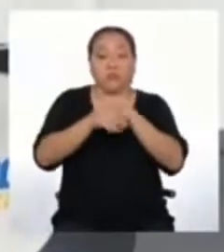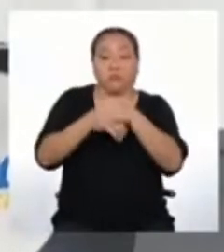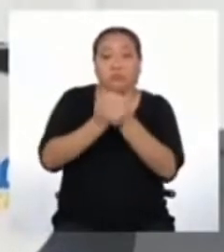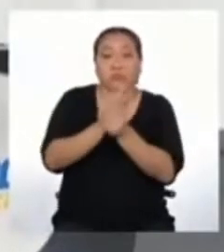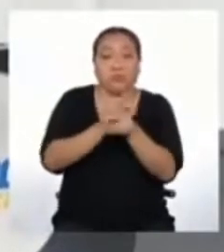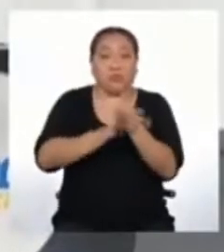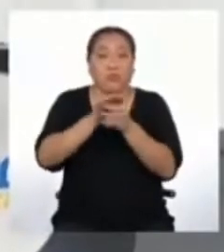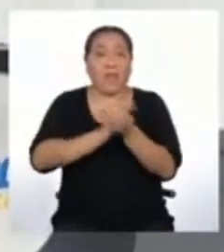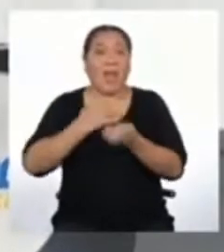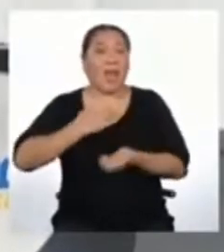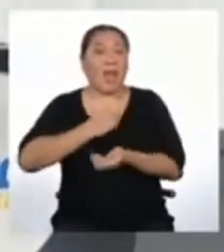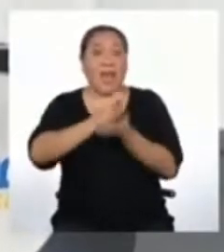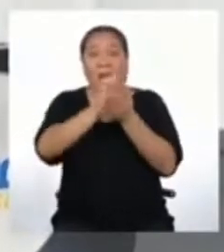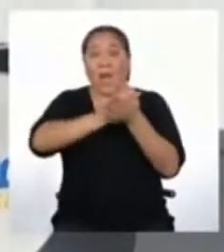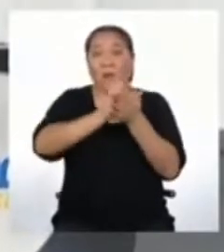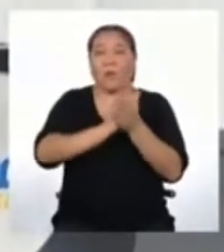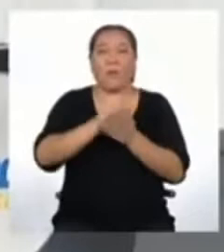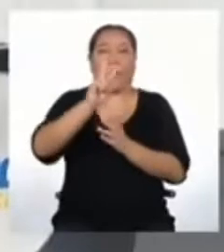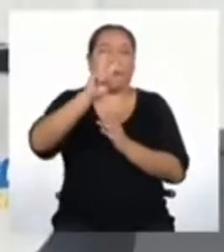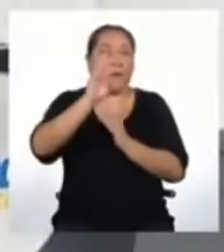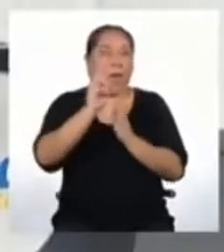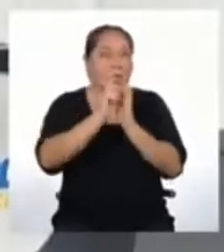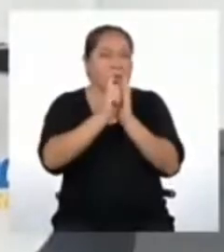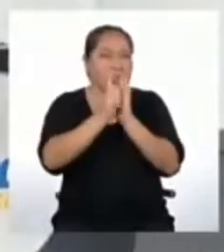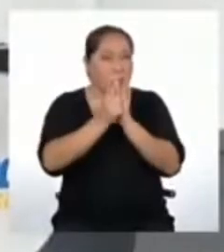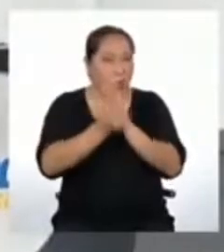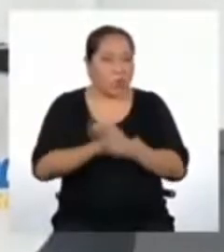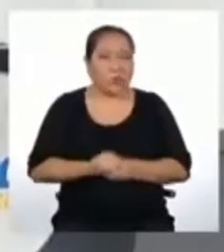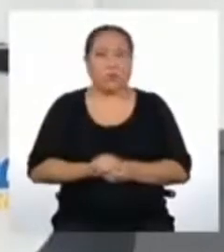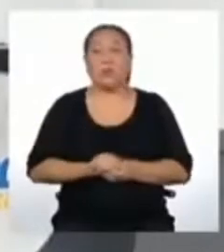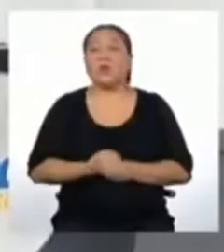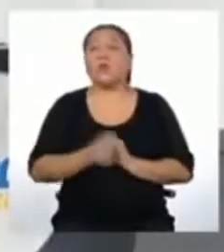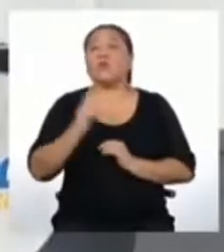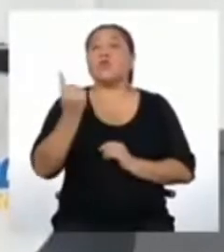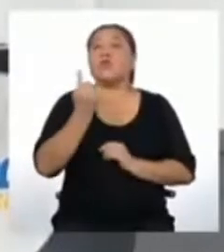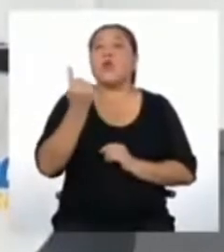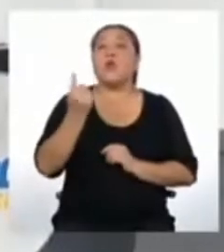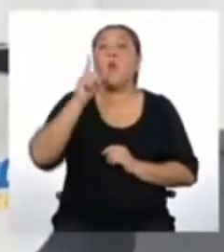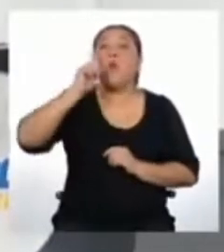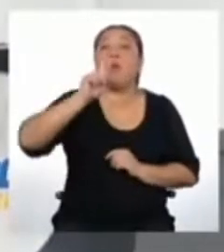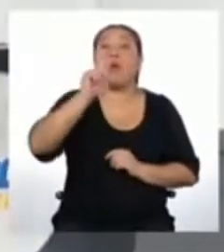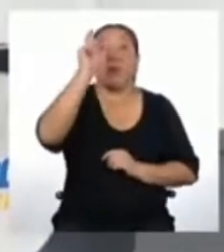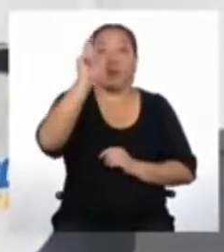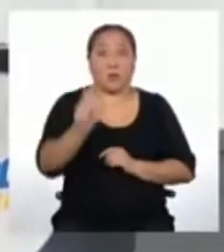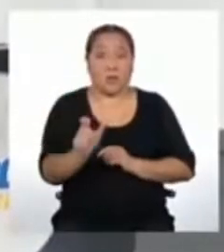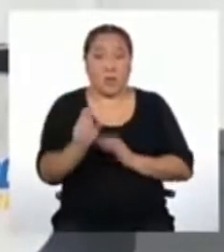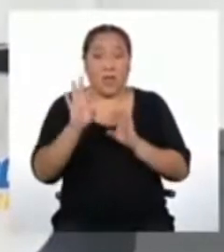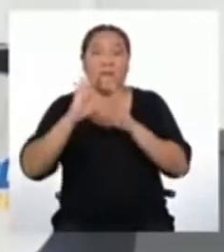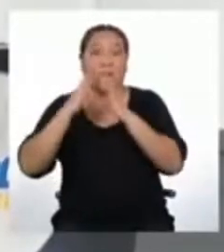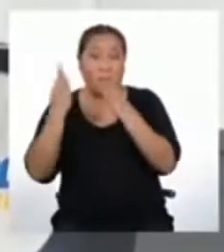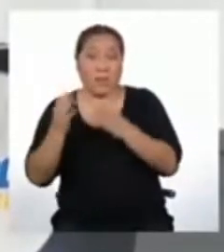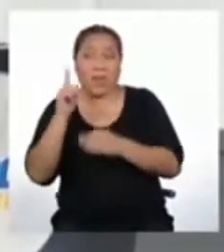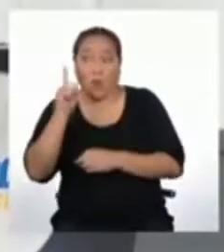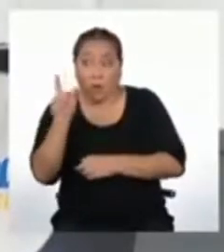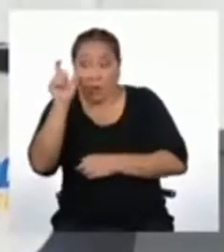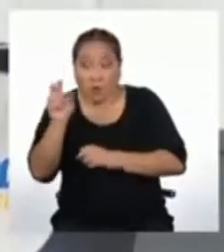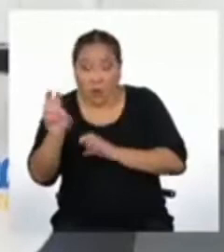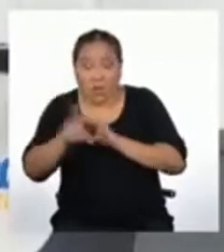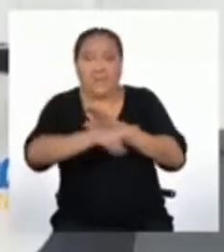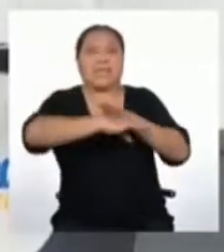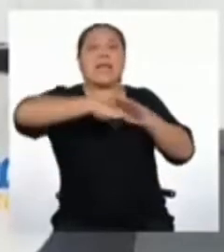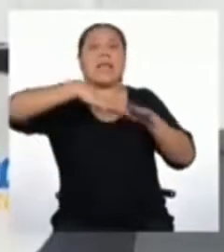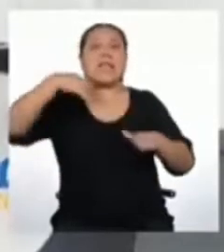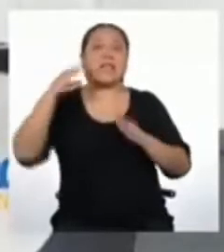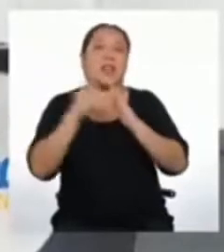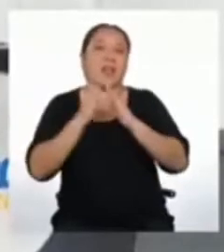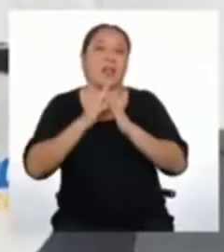con agua y con jabón por al menos 20 segundos. Además, solo una persona por familia debería salir de casa en situaciones de emergencia.